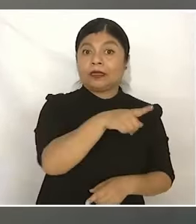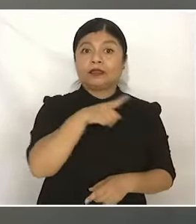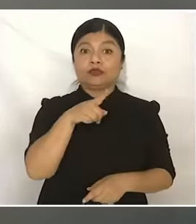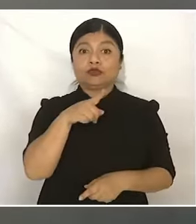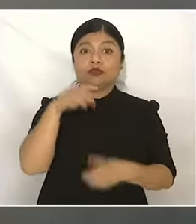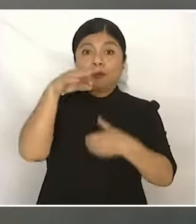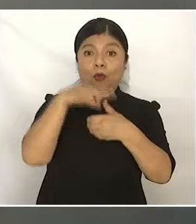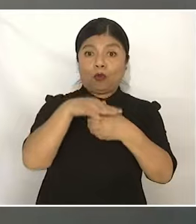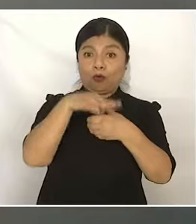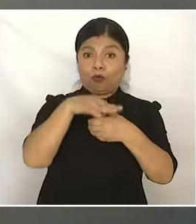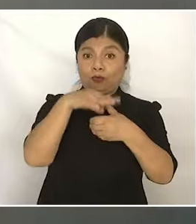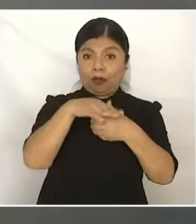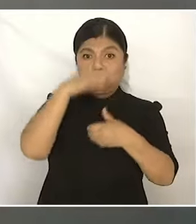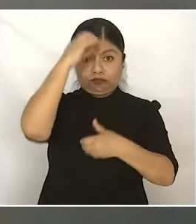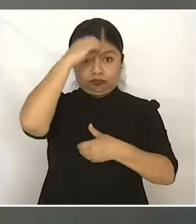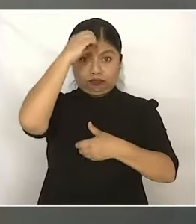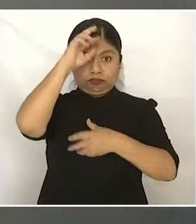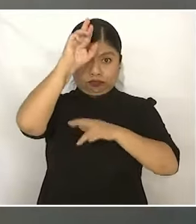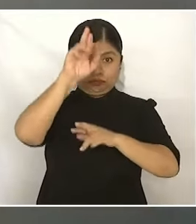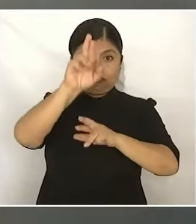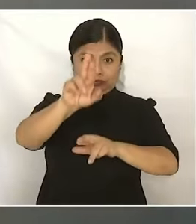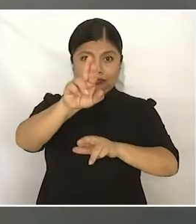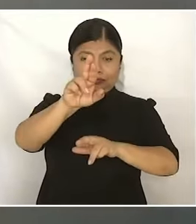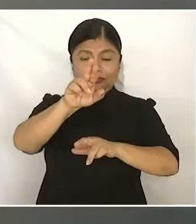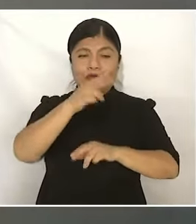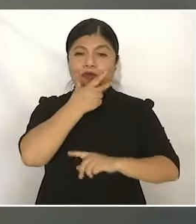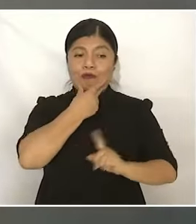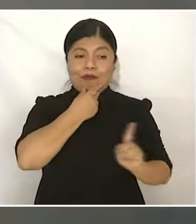se quedó doña Porfiria,